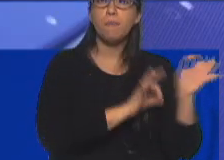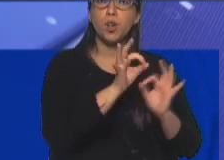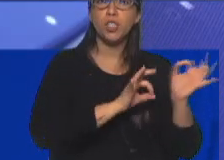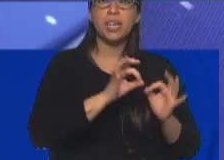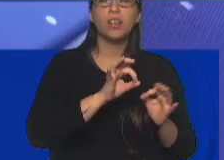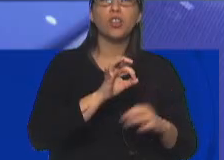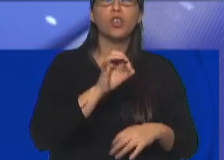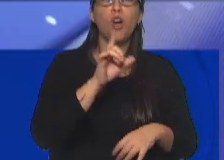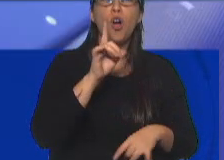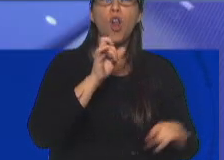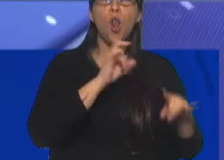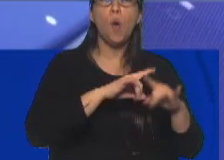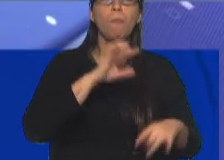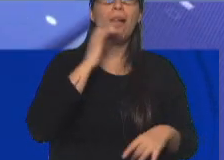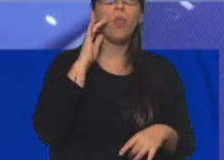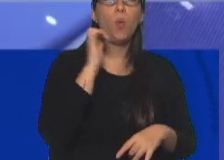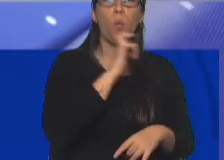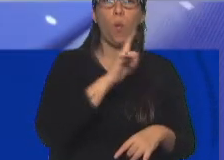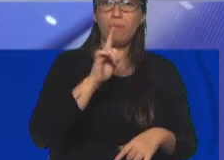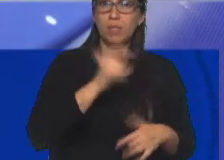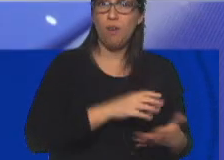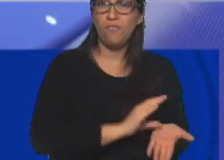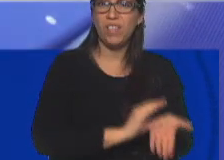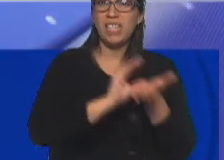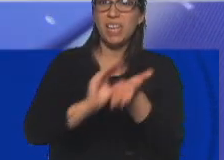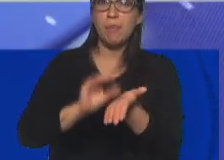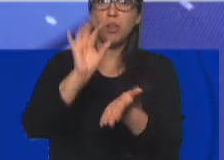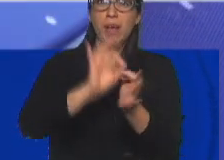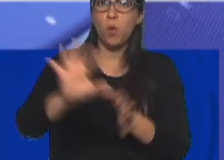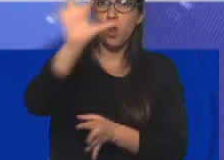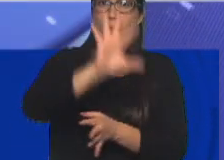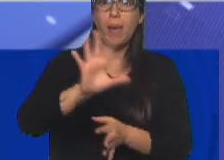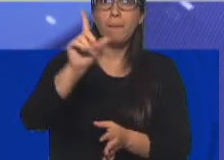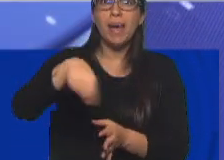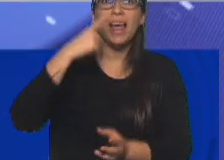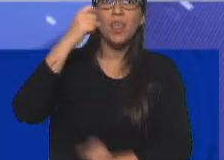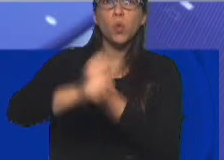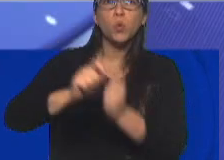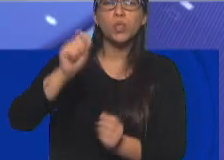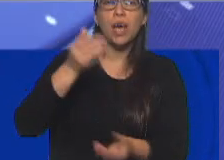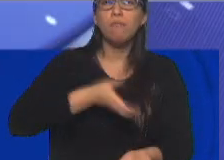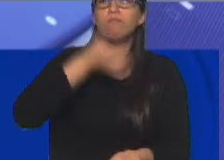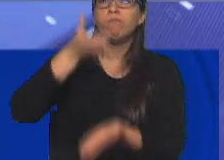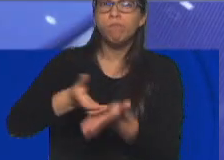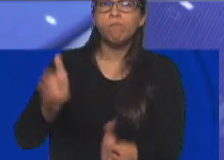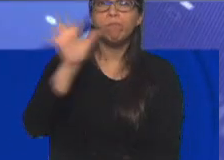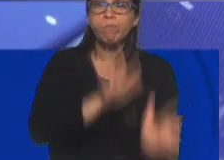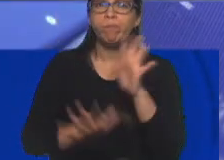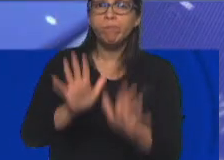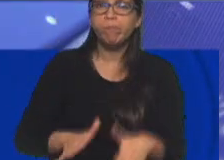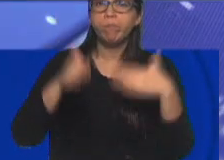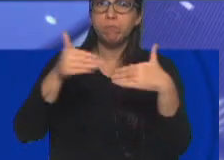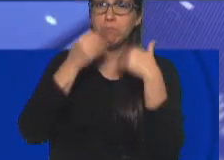Pathway, o sea, el financiamiento que daría la Unión Europea para la reconversión de algunas industrias. Bueno, parte de eso es con